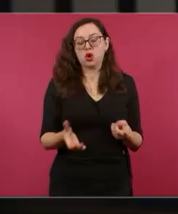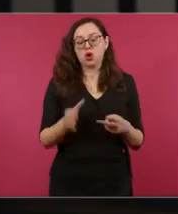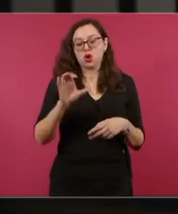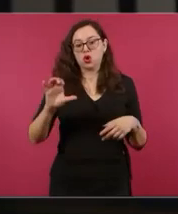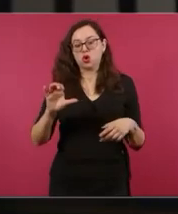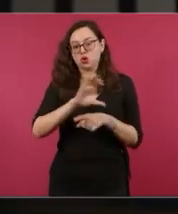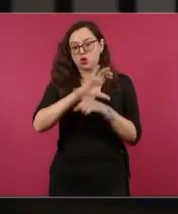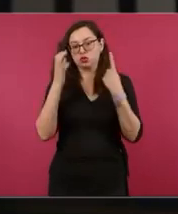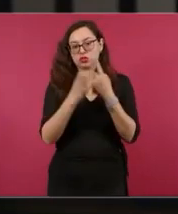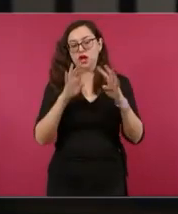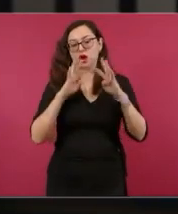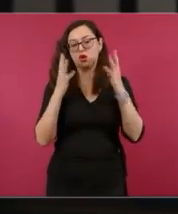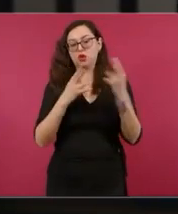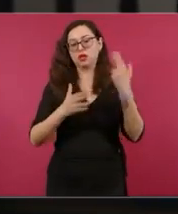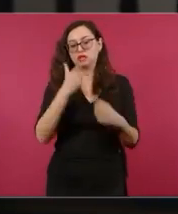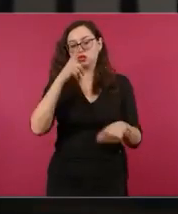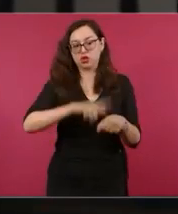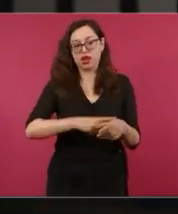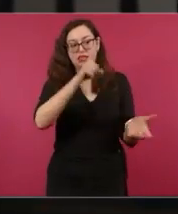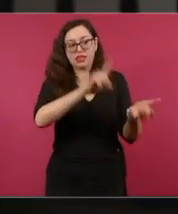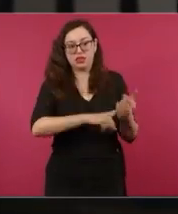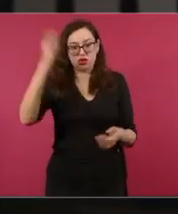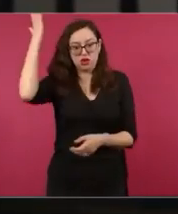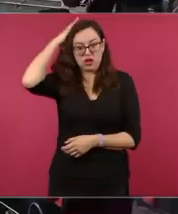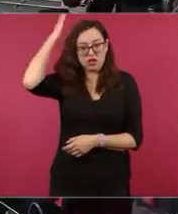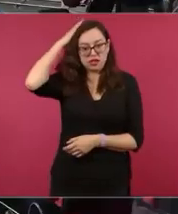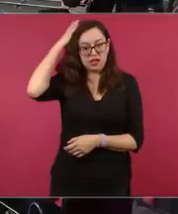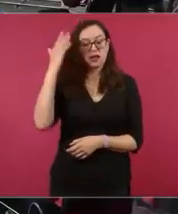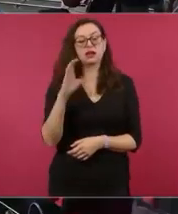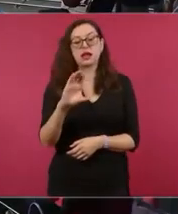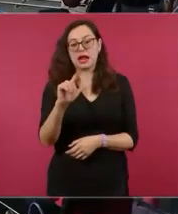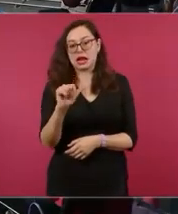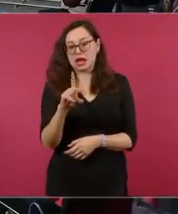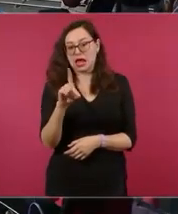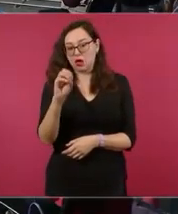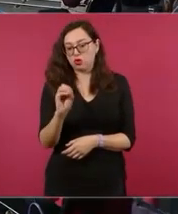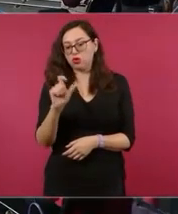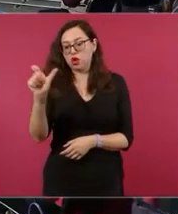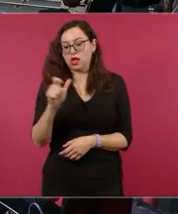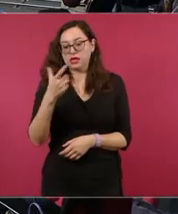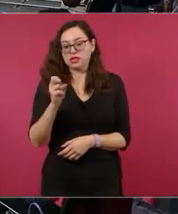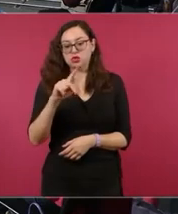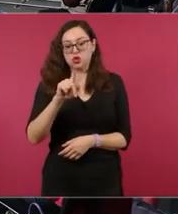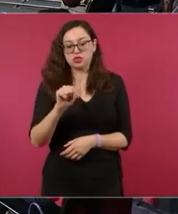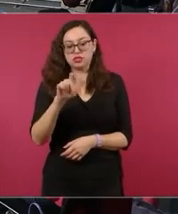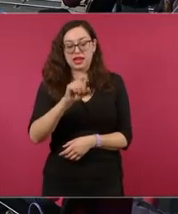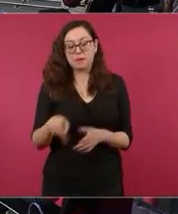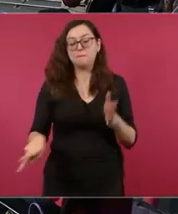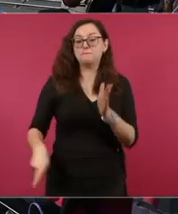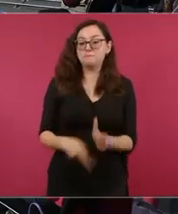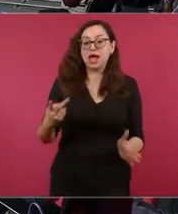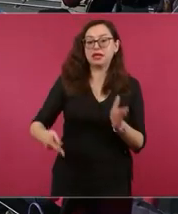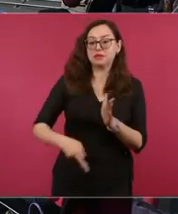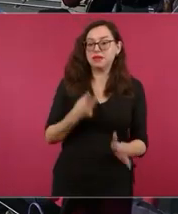Estratégico, ambas encabezadas por Claudio X González Guajardo, pues siguieran impidiendo a través de esta colusión con